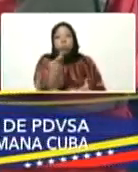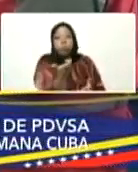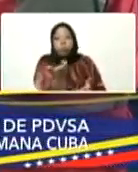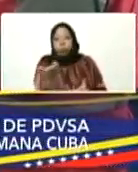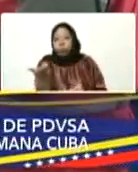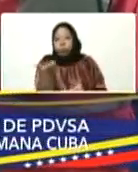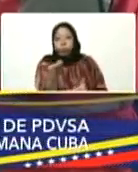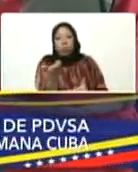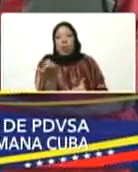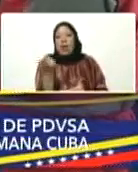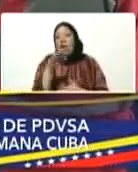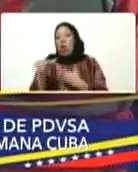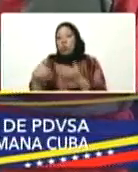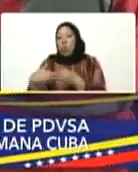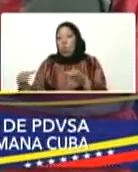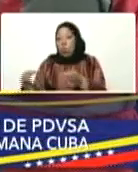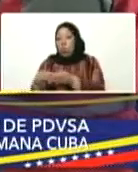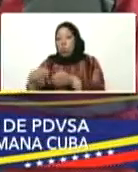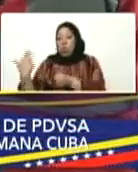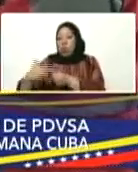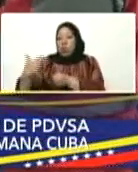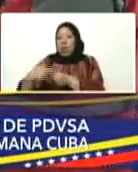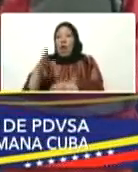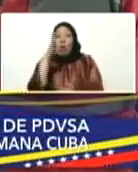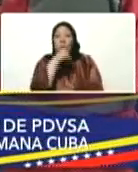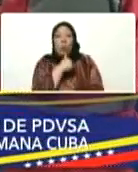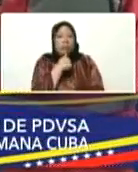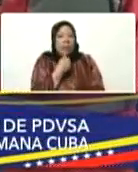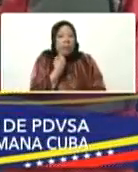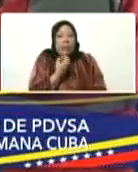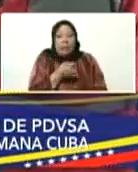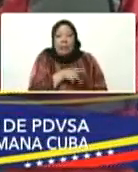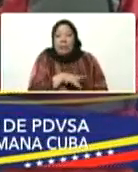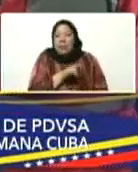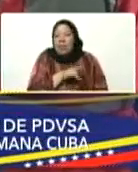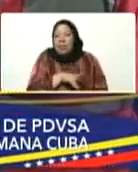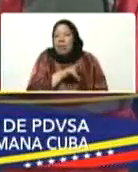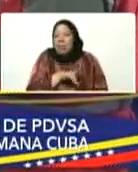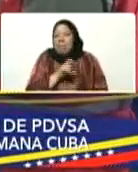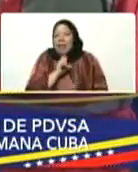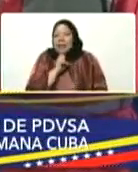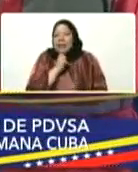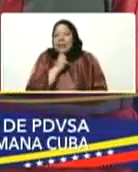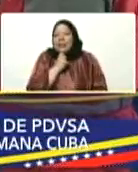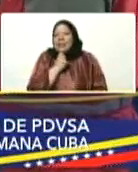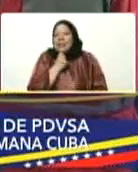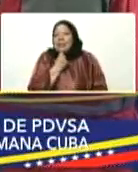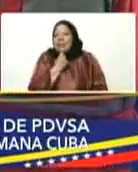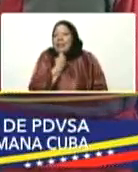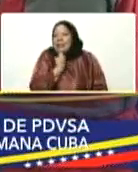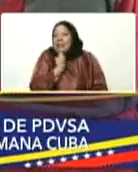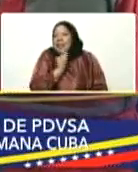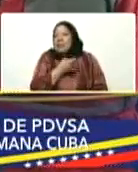Muchísimas gracias. No me caben palabras para expresar lo que sentimos en este momento. Sé que